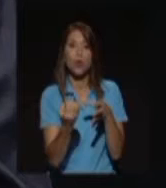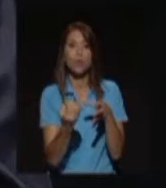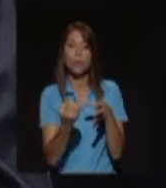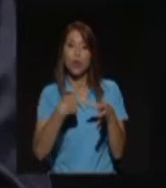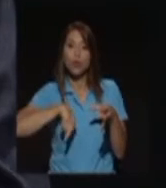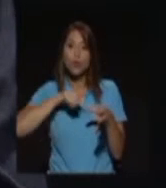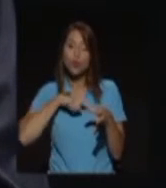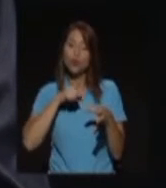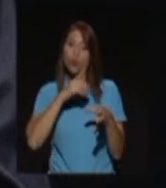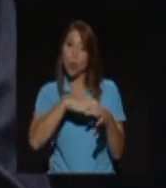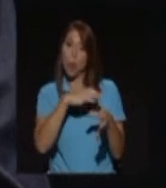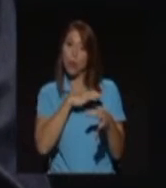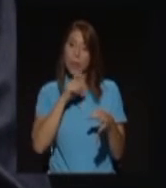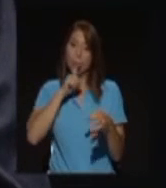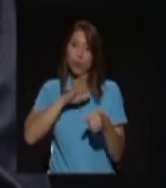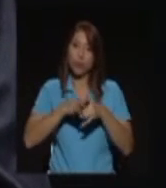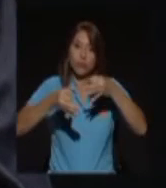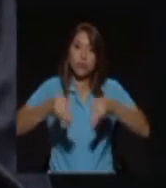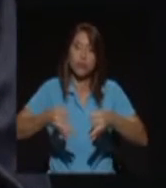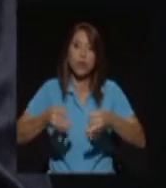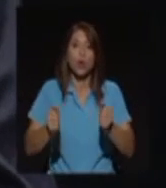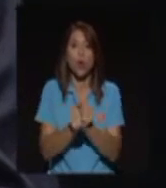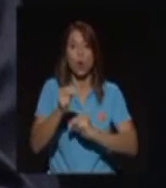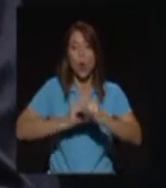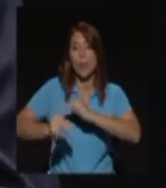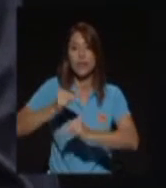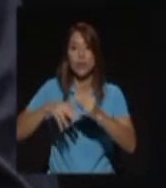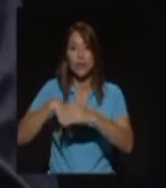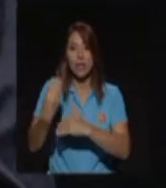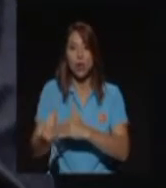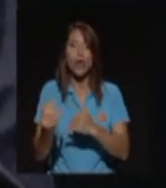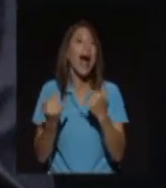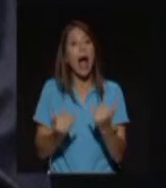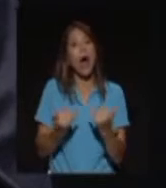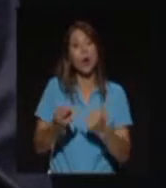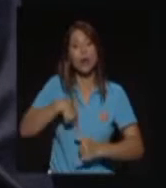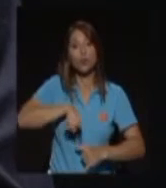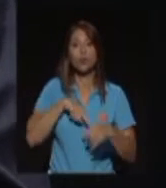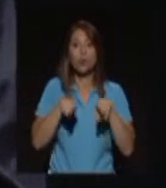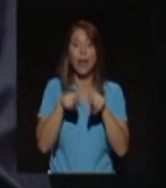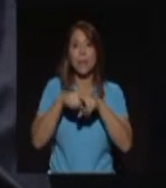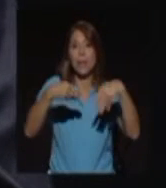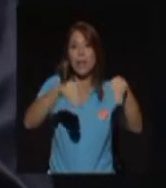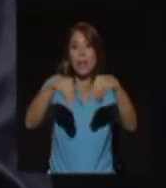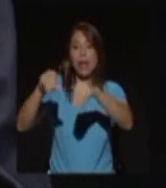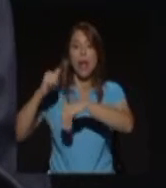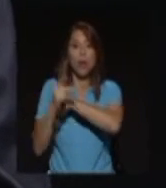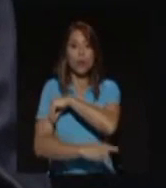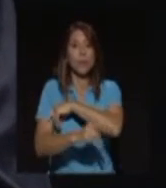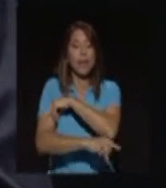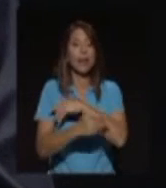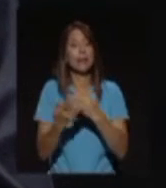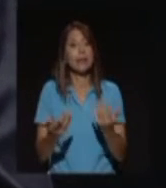tener un cierto comportamiento en comercio exterior. Bueno, y hoy en día ya exportamos, o sea, 100 países,